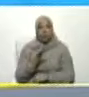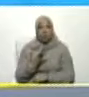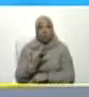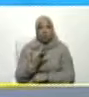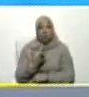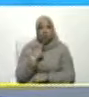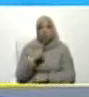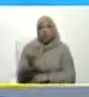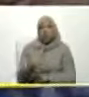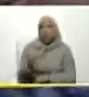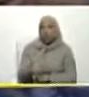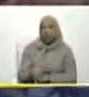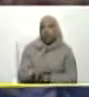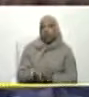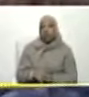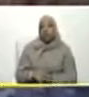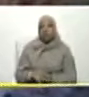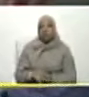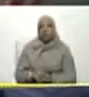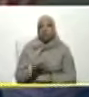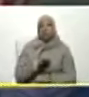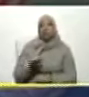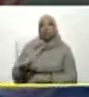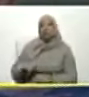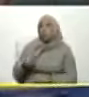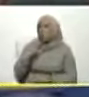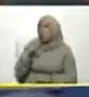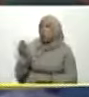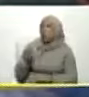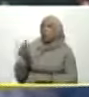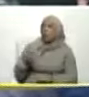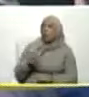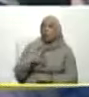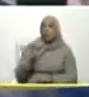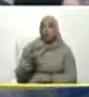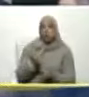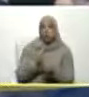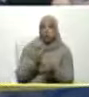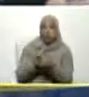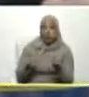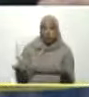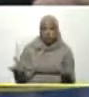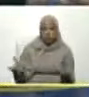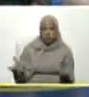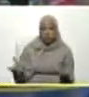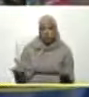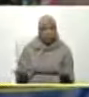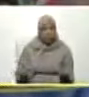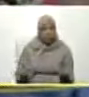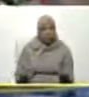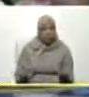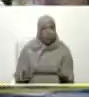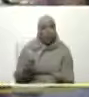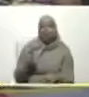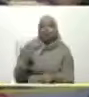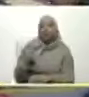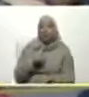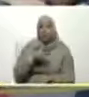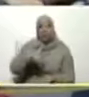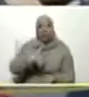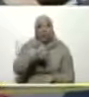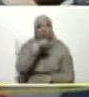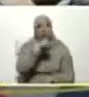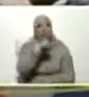con la verdad. Solo la verdad nos hará libres. Y la verdad es nuestra